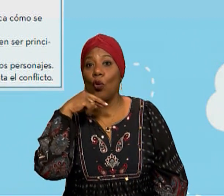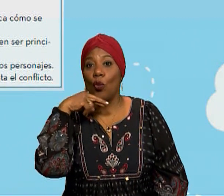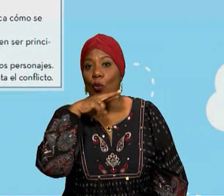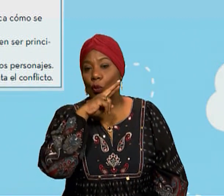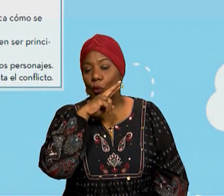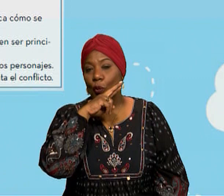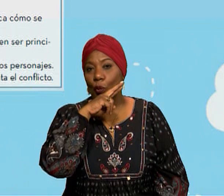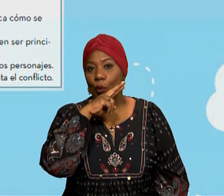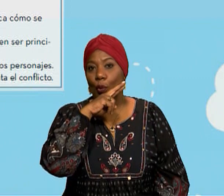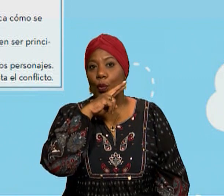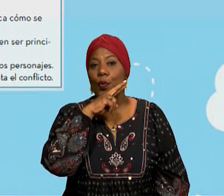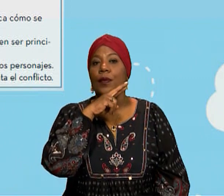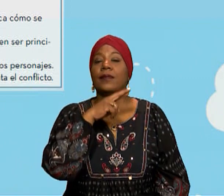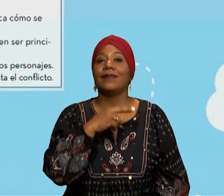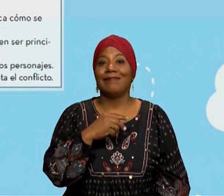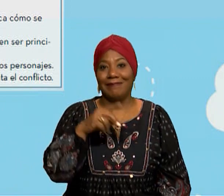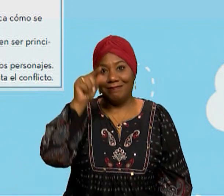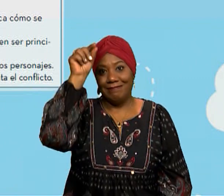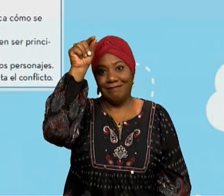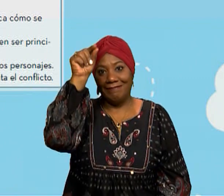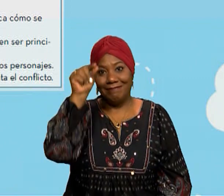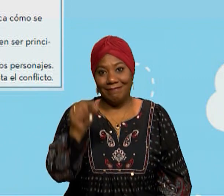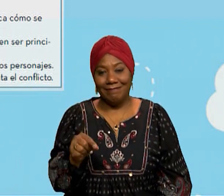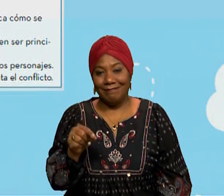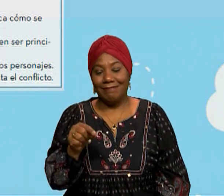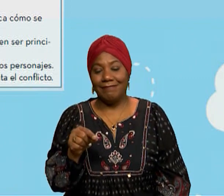que vienen en rosado, igual que la